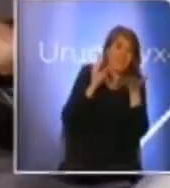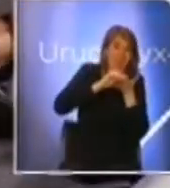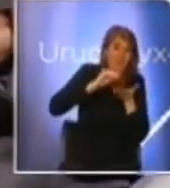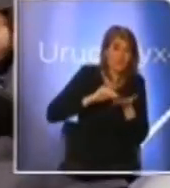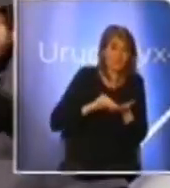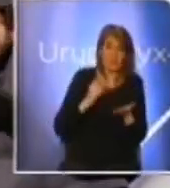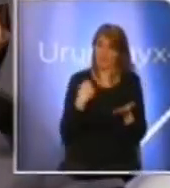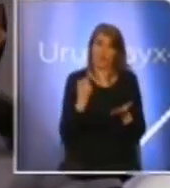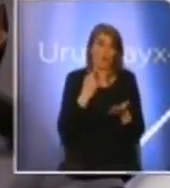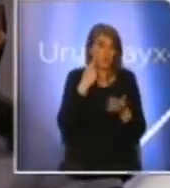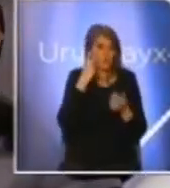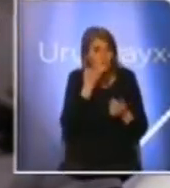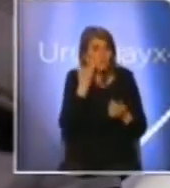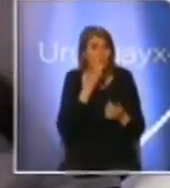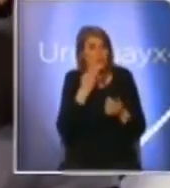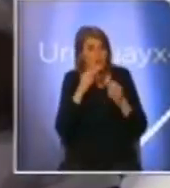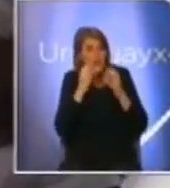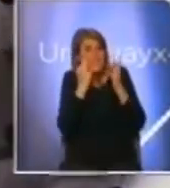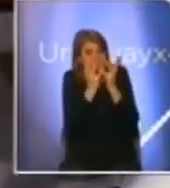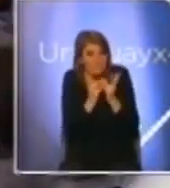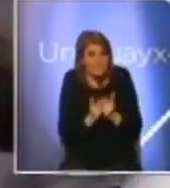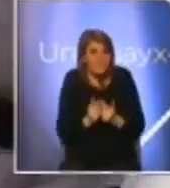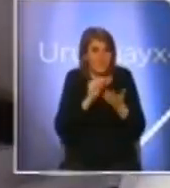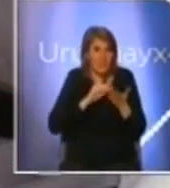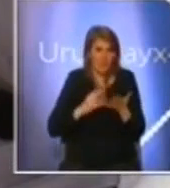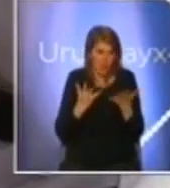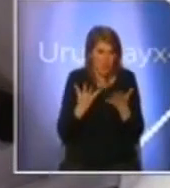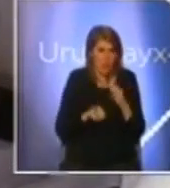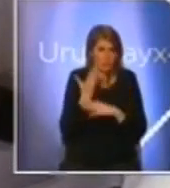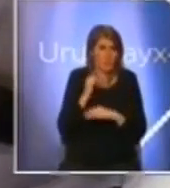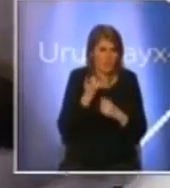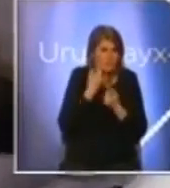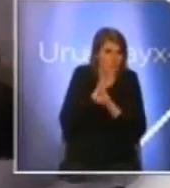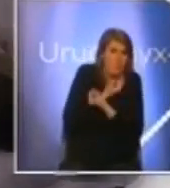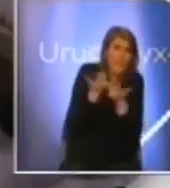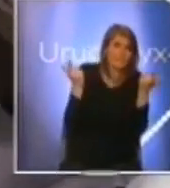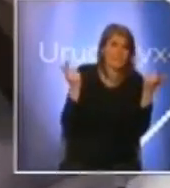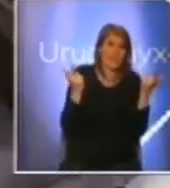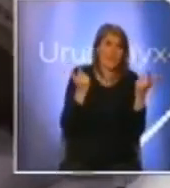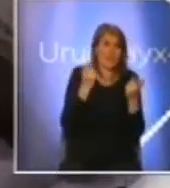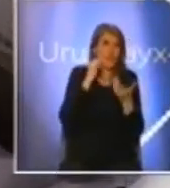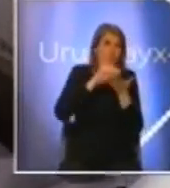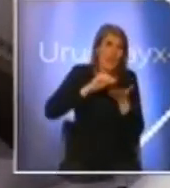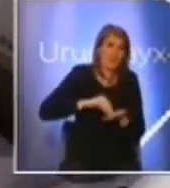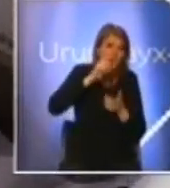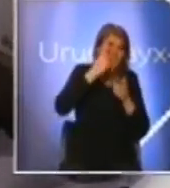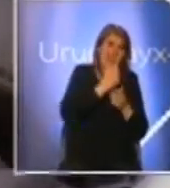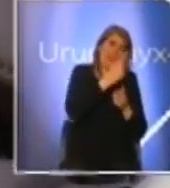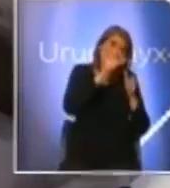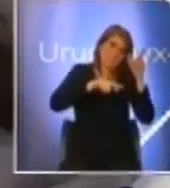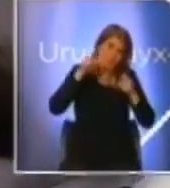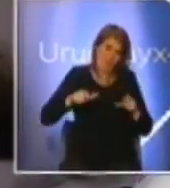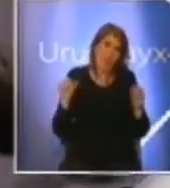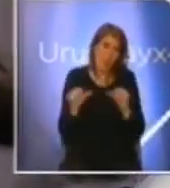ciudadanía, creo que sería una cosa espectacular. Creo que es algo que ya se está usando, son esas pequeñas medidas del gobierno, pero es algo que ya se está haciendo, no estoy diciendo nada nuevo,